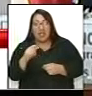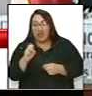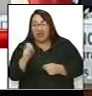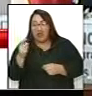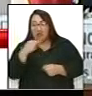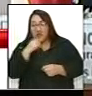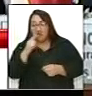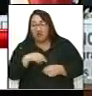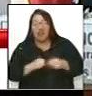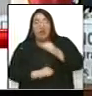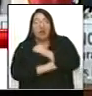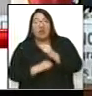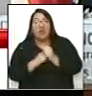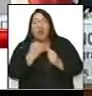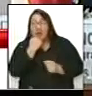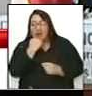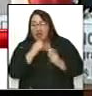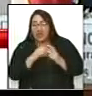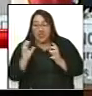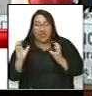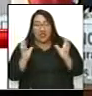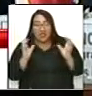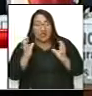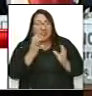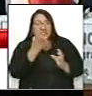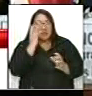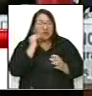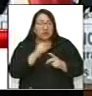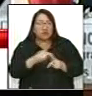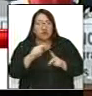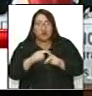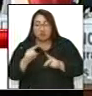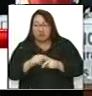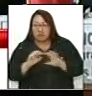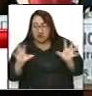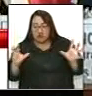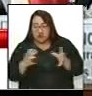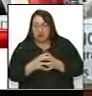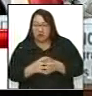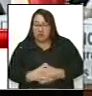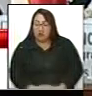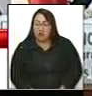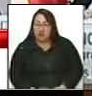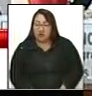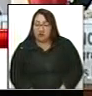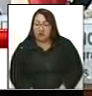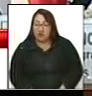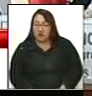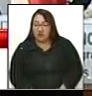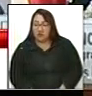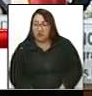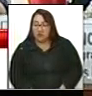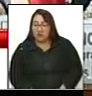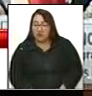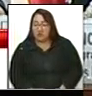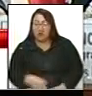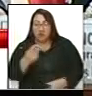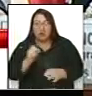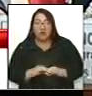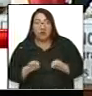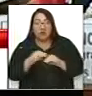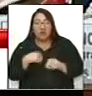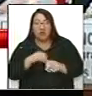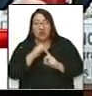que venía desde Puente Piedra. Entonces teníamos tres experiencias totalmente distintas, pero todas con un rol protagónico en nuestra